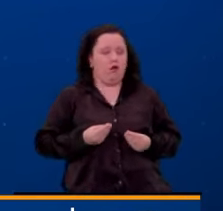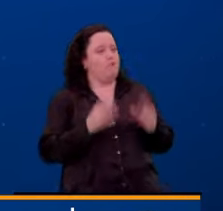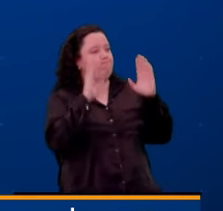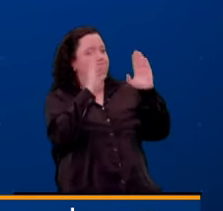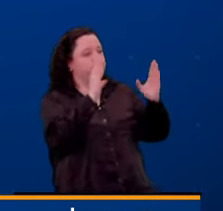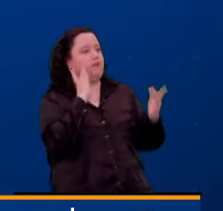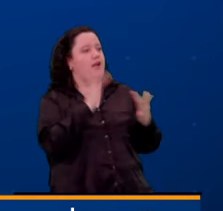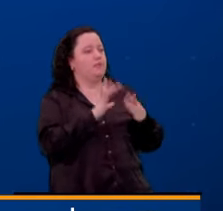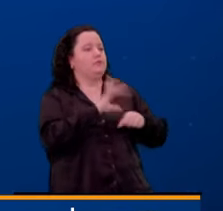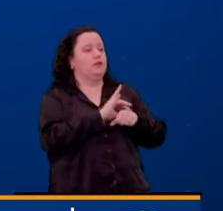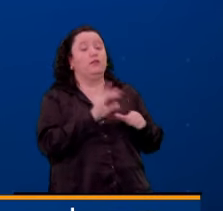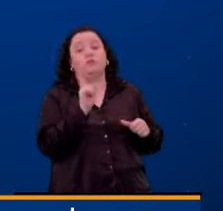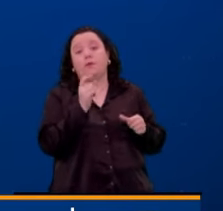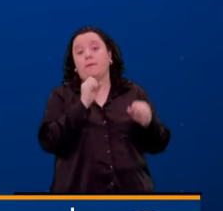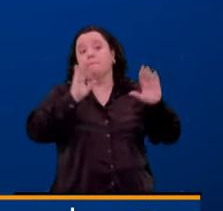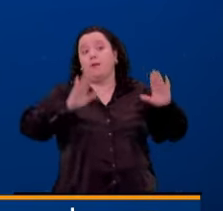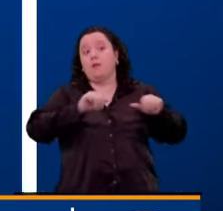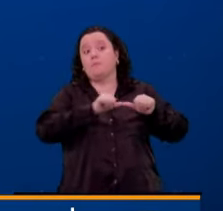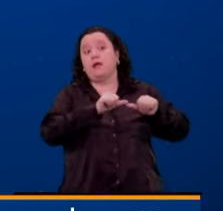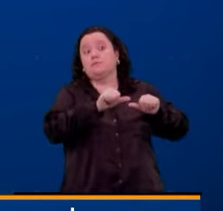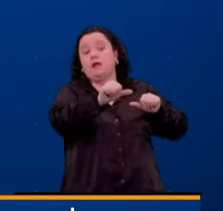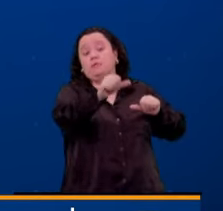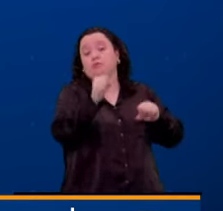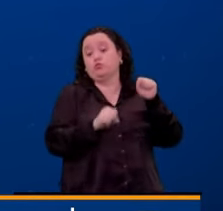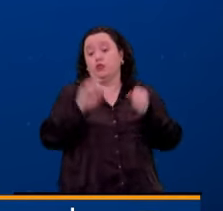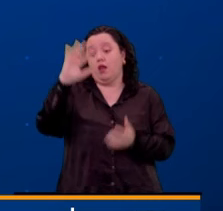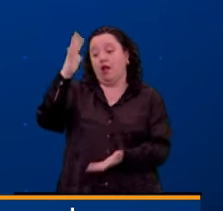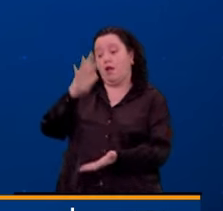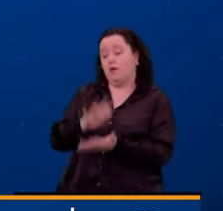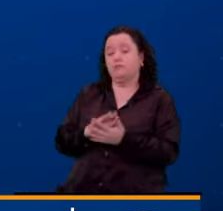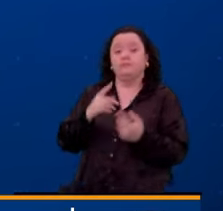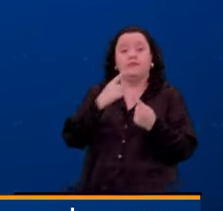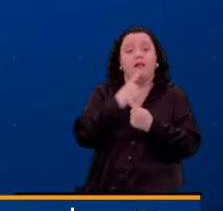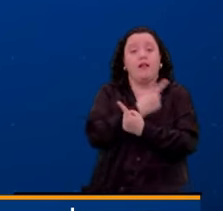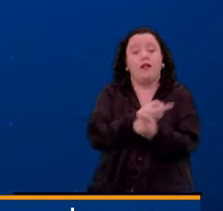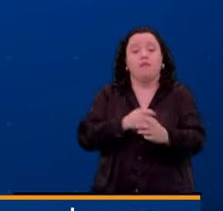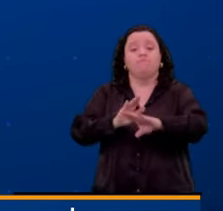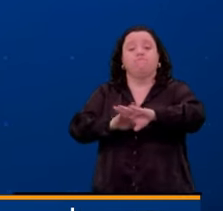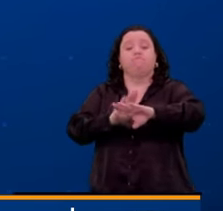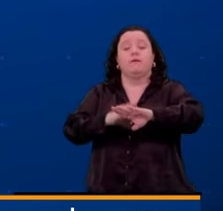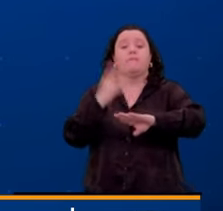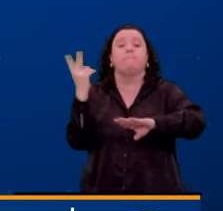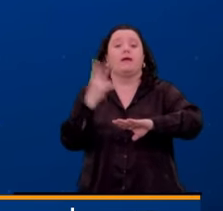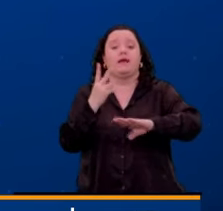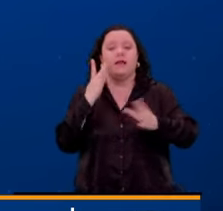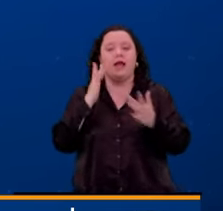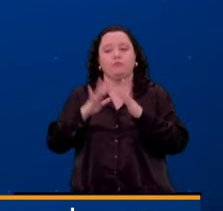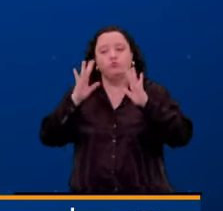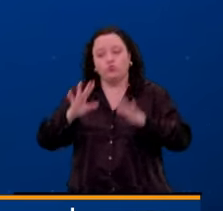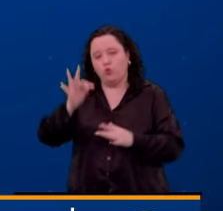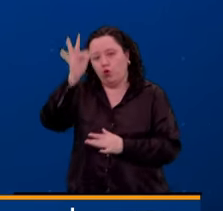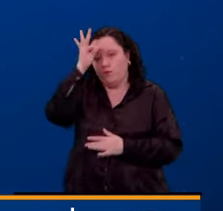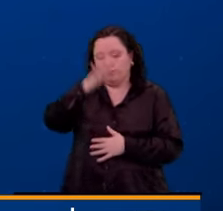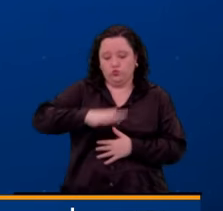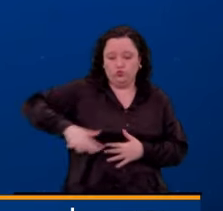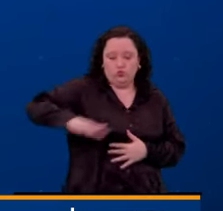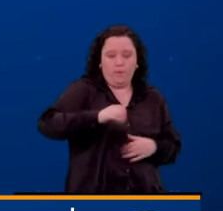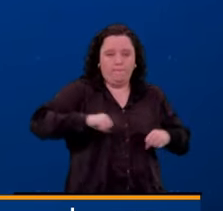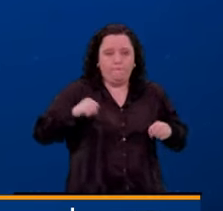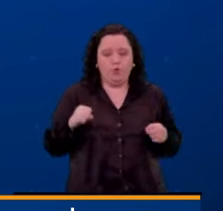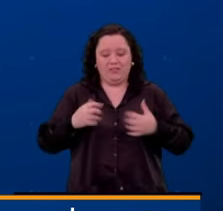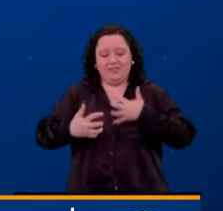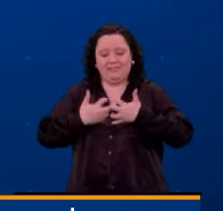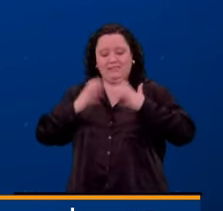de forma prolongada esta situación. Declaro la alerta verde hospitalaria en el Sistema Distrital de Salud